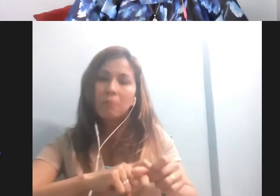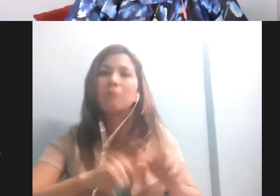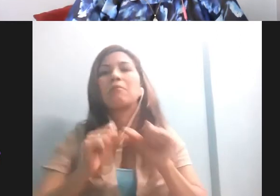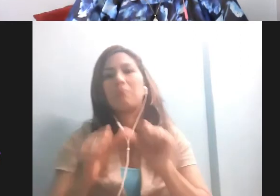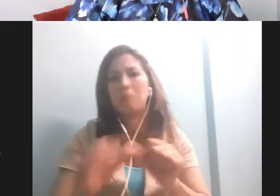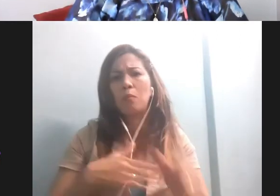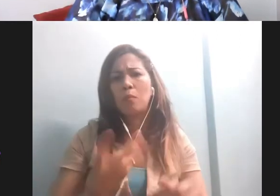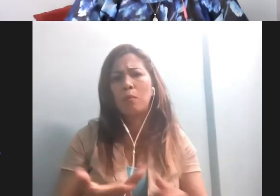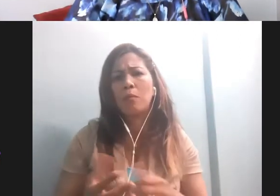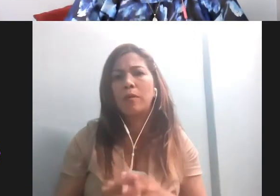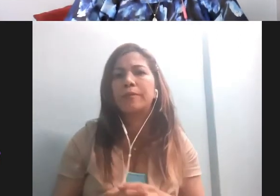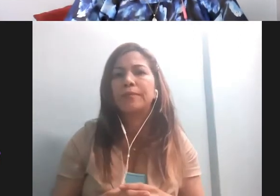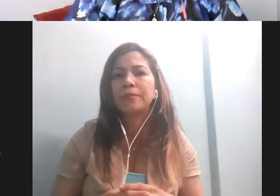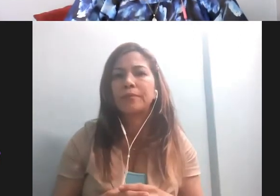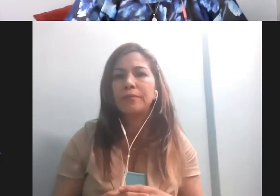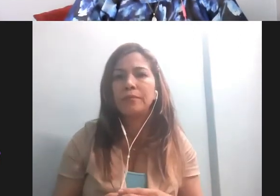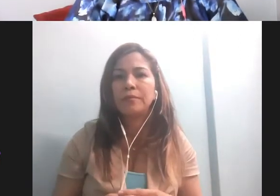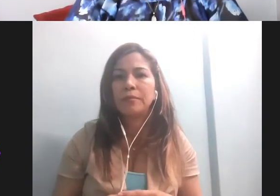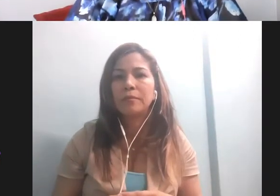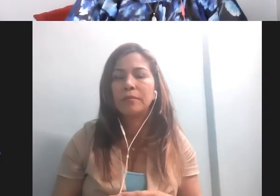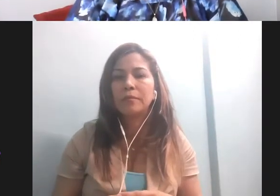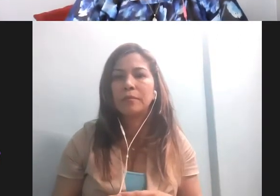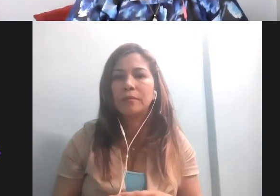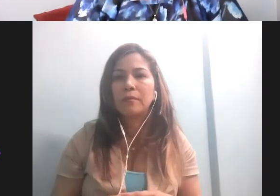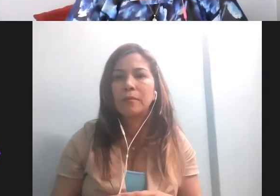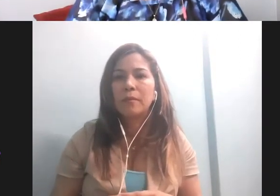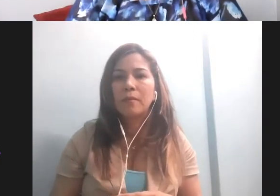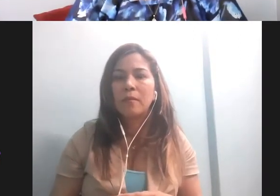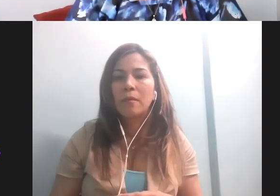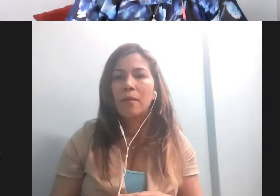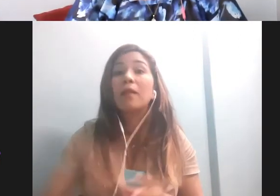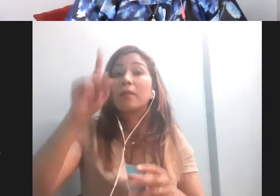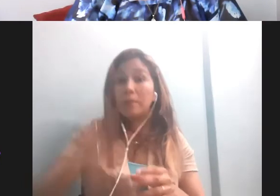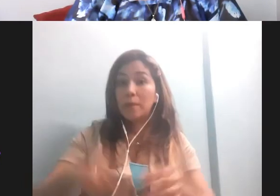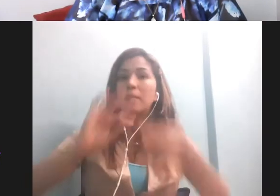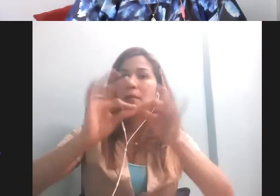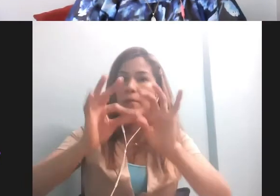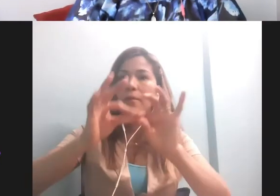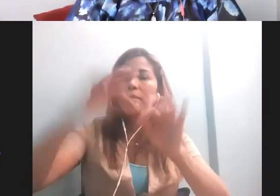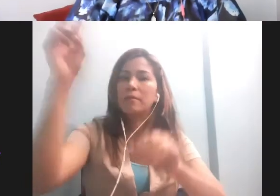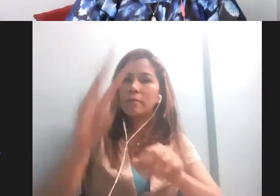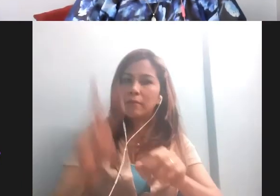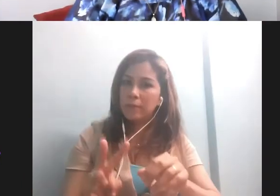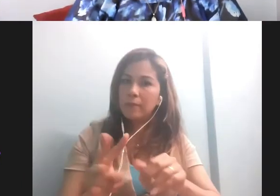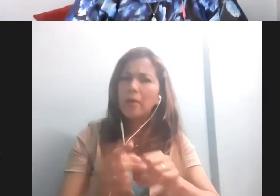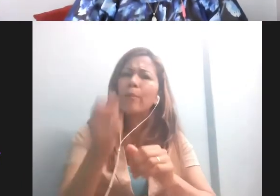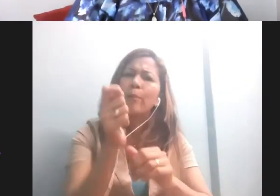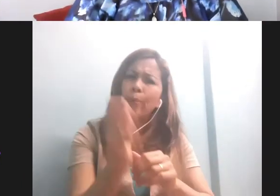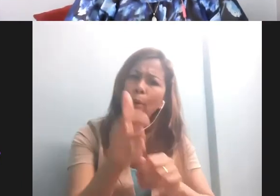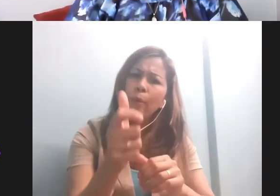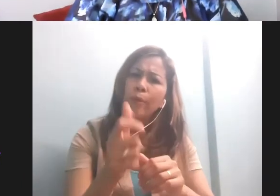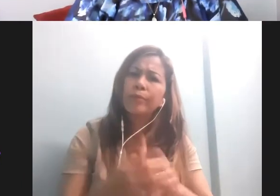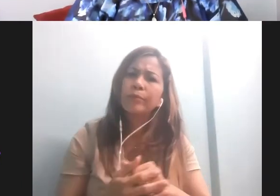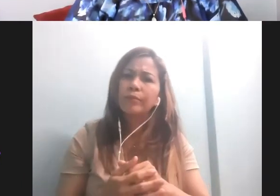asociación. Y en el caso de los intérpretes en Venezuela, como somos pocos, sabemos